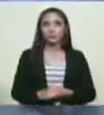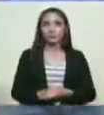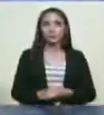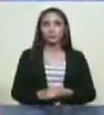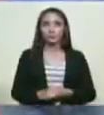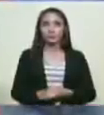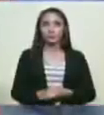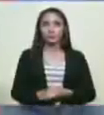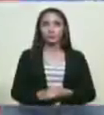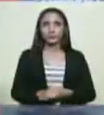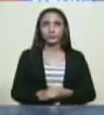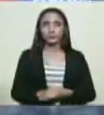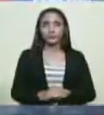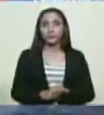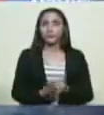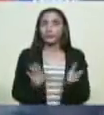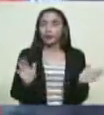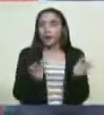el próximo domingo,